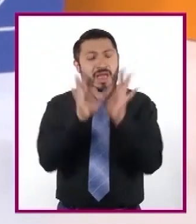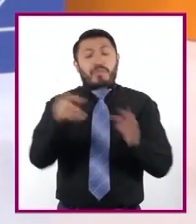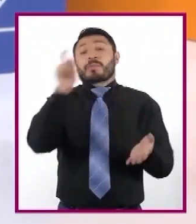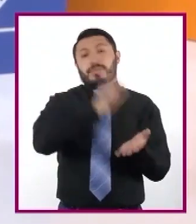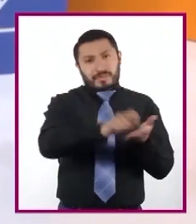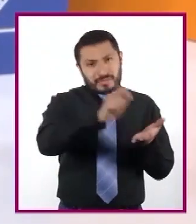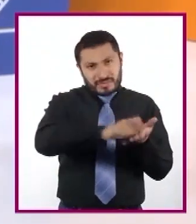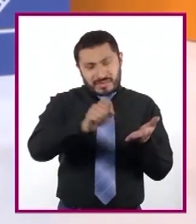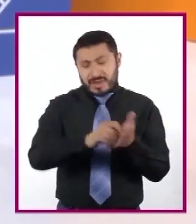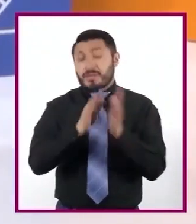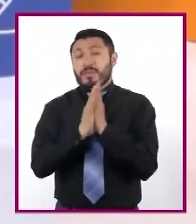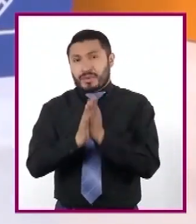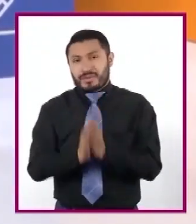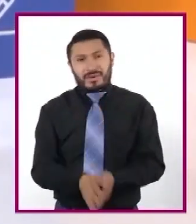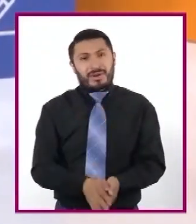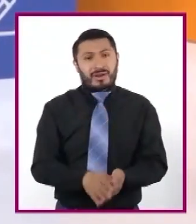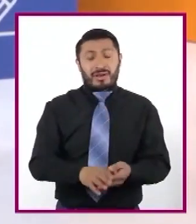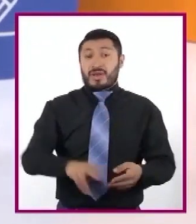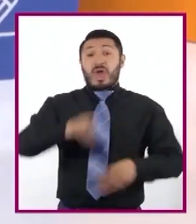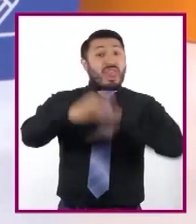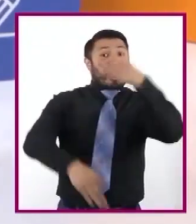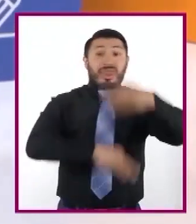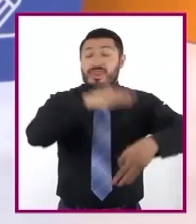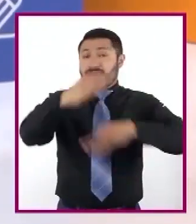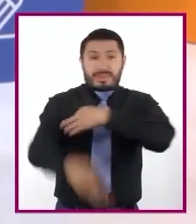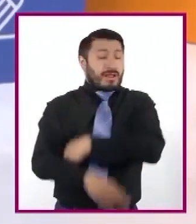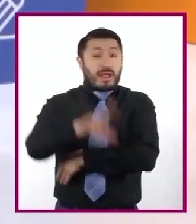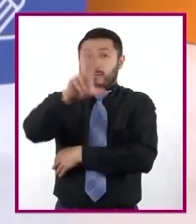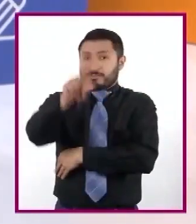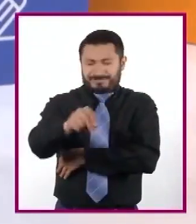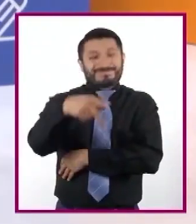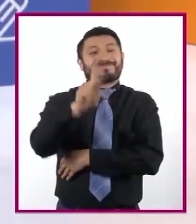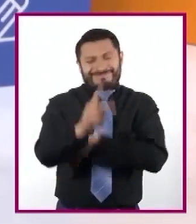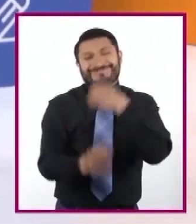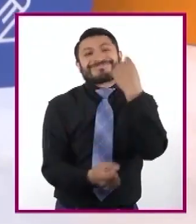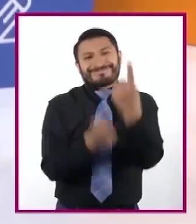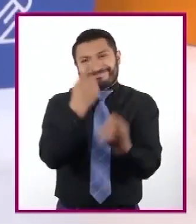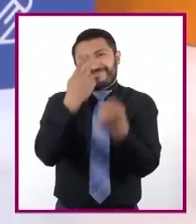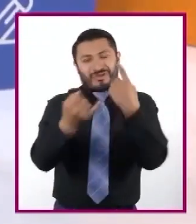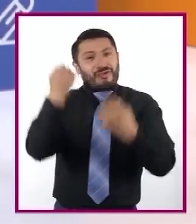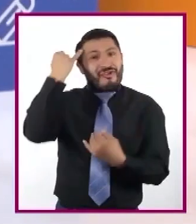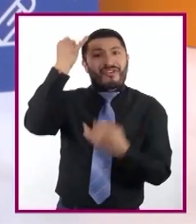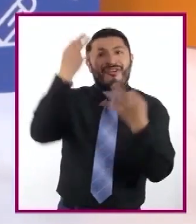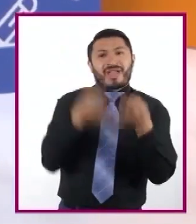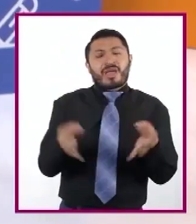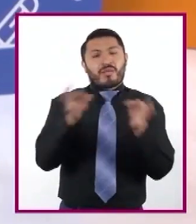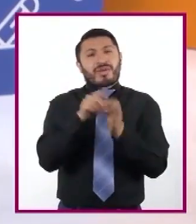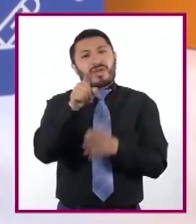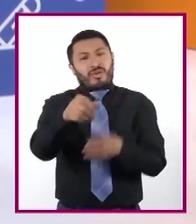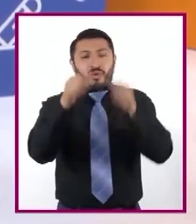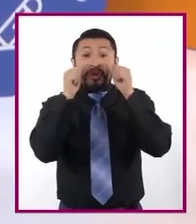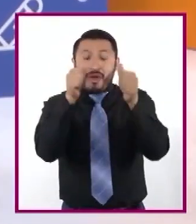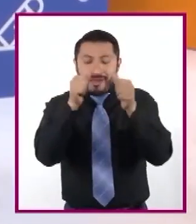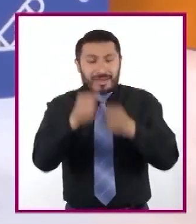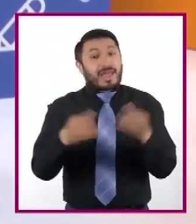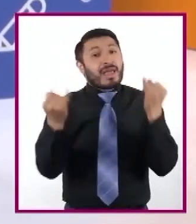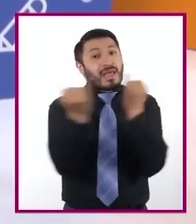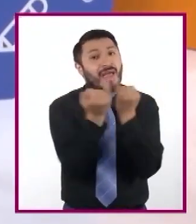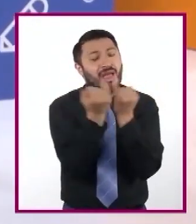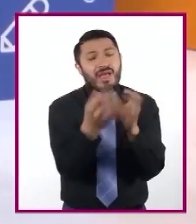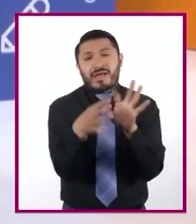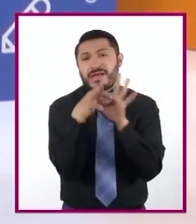exponer. No es necesario que lo apunten todo, pero sí algunas ideas principales para que puedan poner atención y al mismo